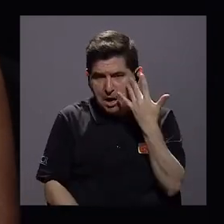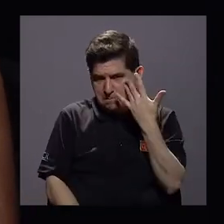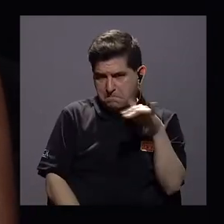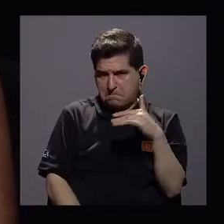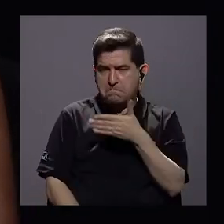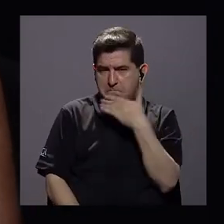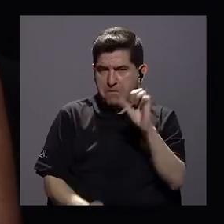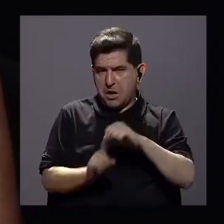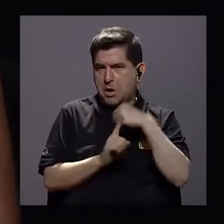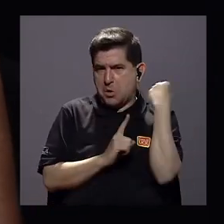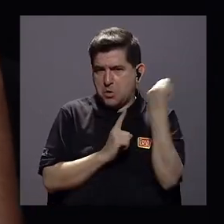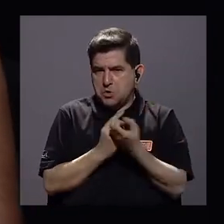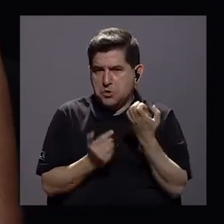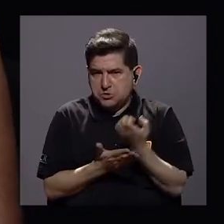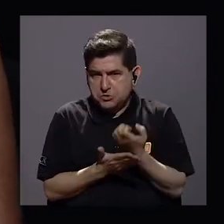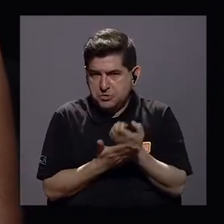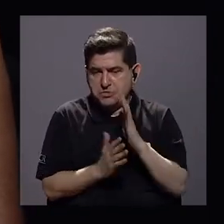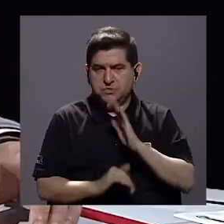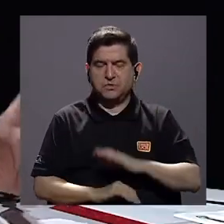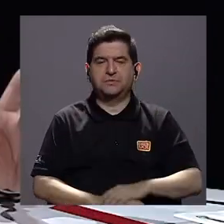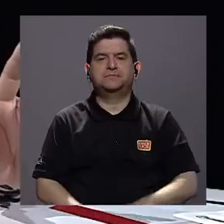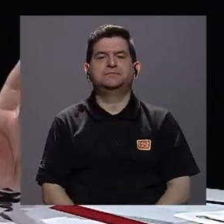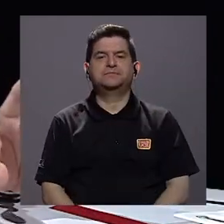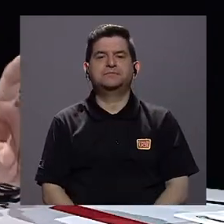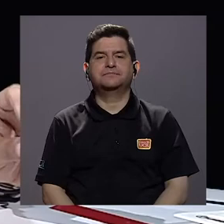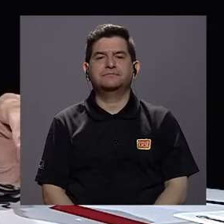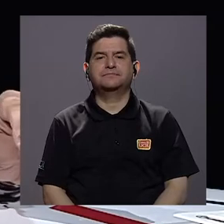aparentar mejorar su condición económica.